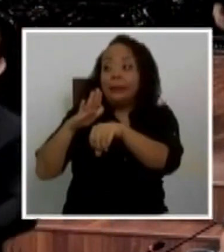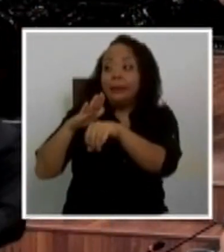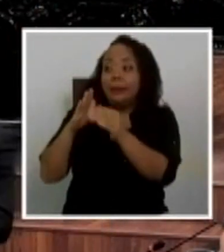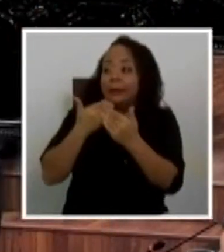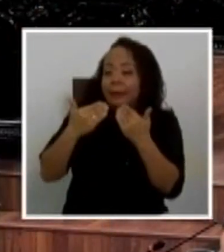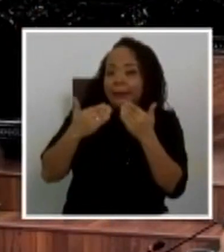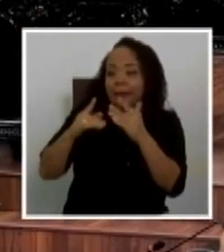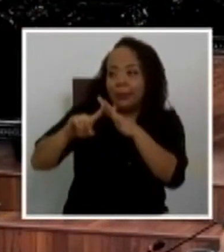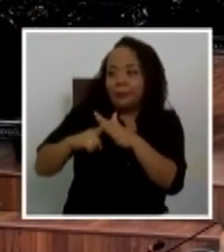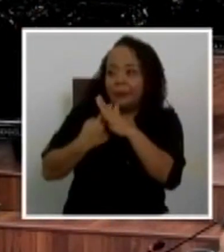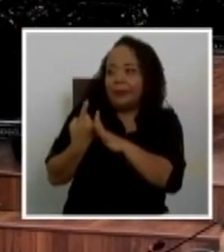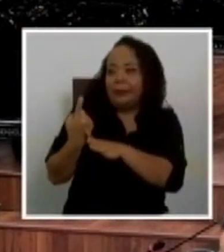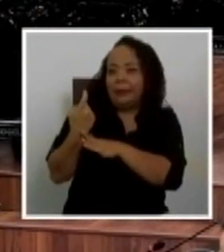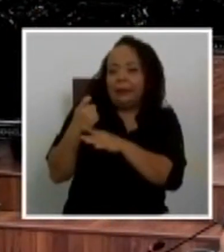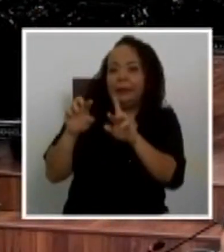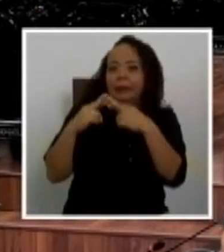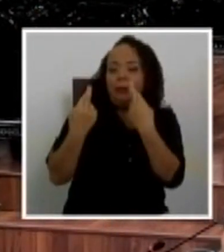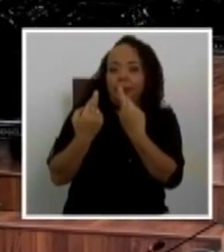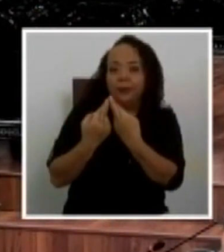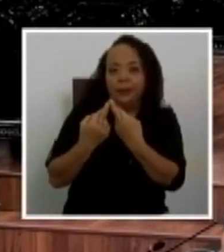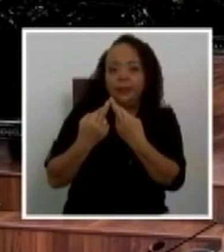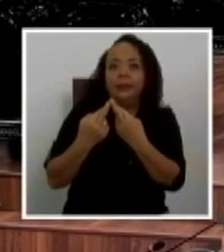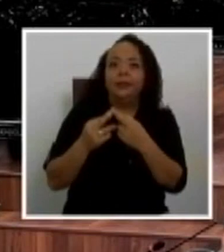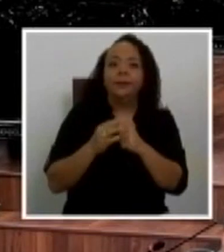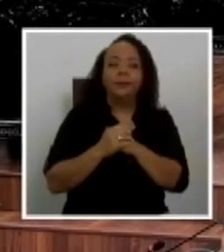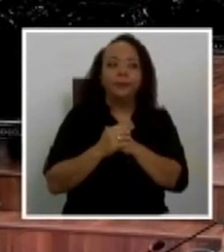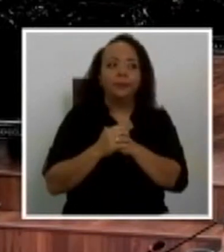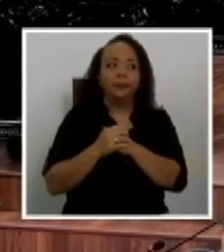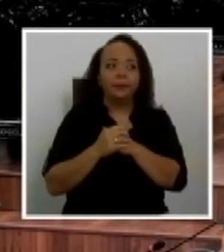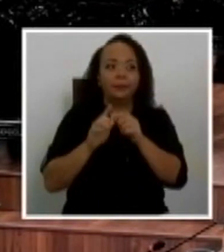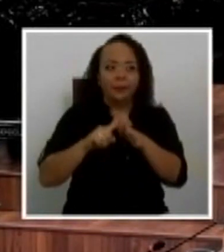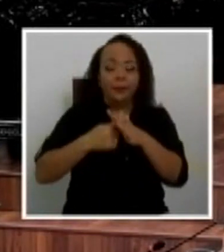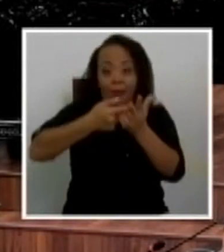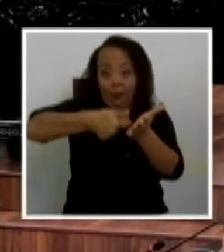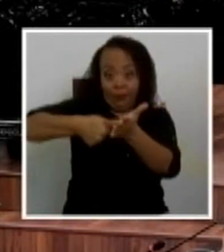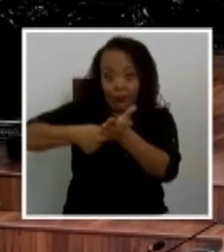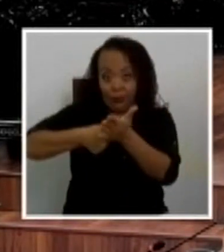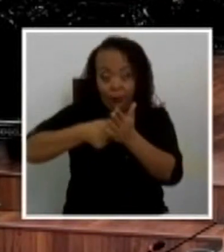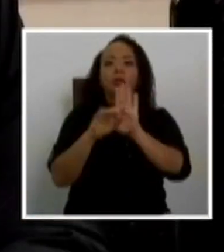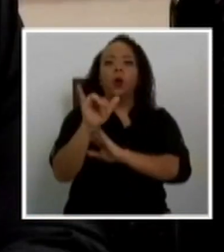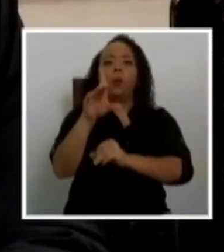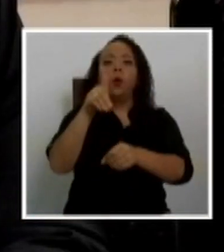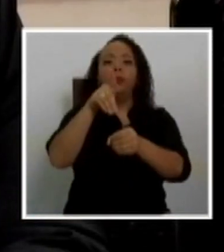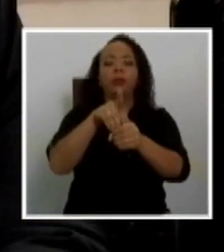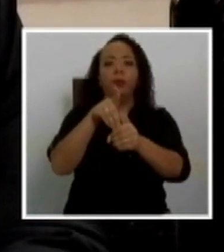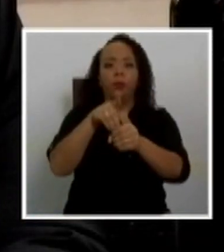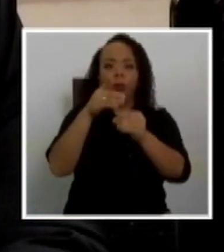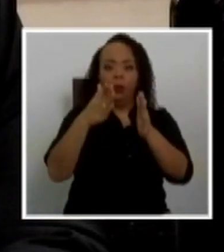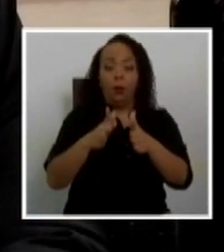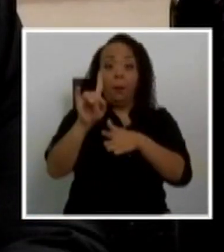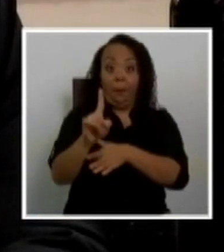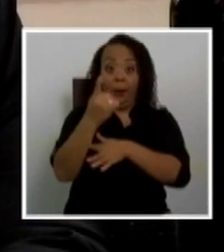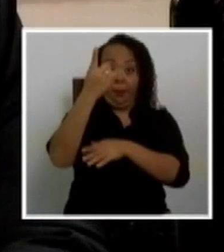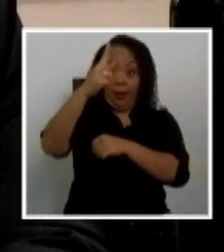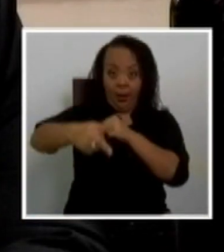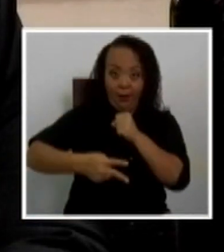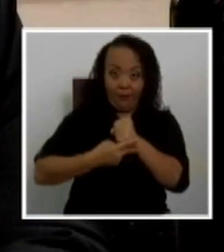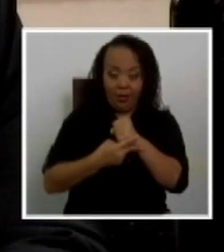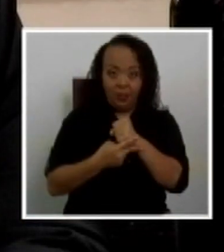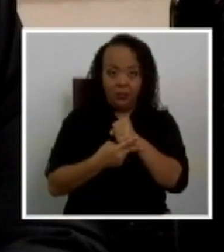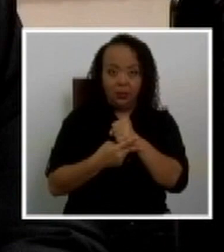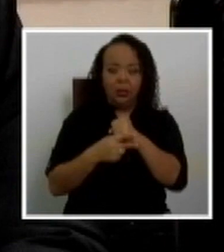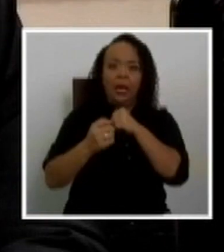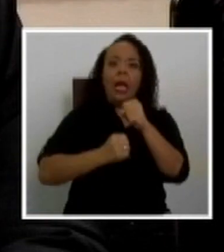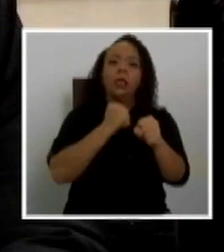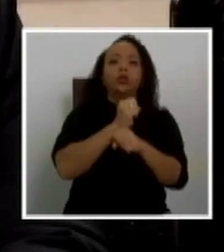oficialista, es decir, del Partido Acción Ciudadana. Entre tanto, Cruzan busca mantener la alianza entre el PAC, Restauración